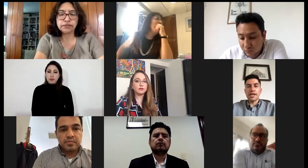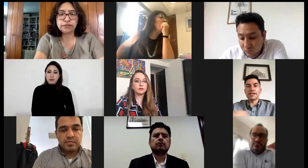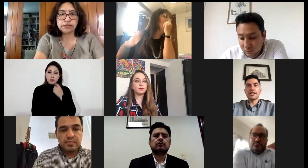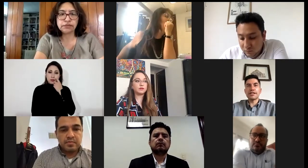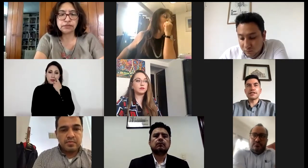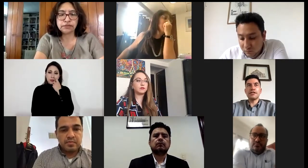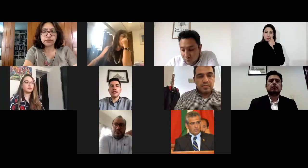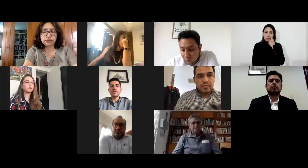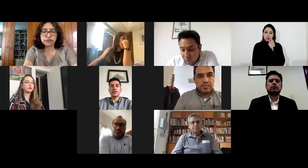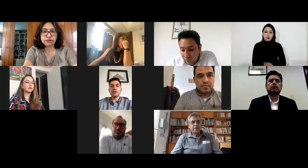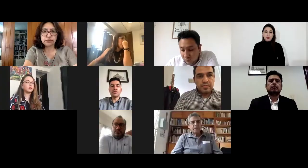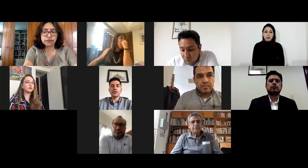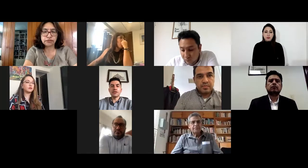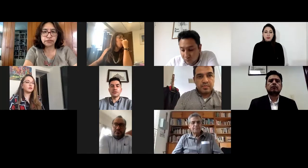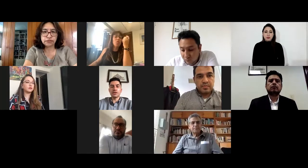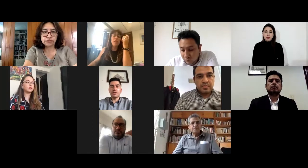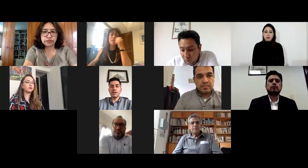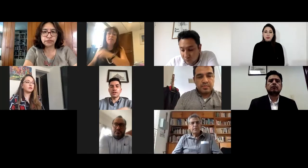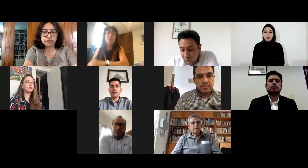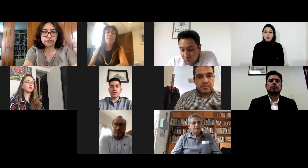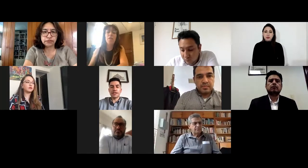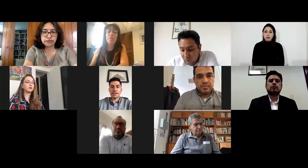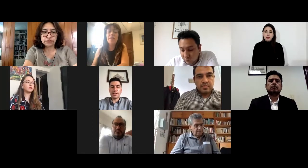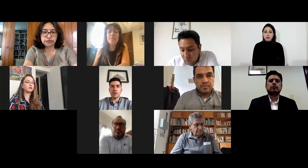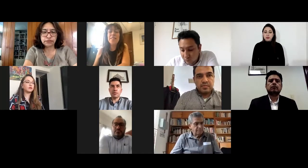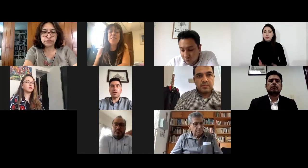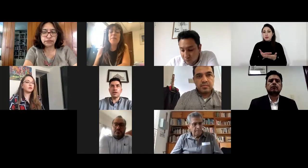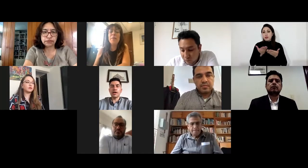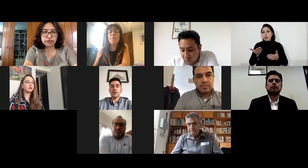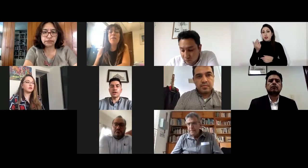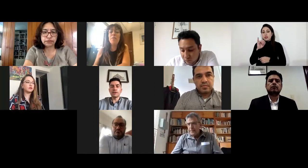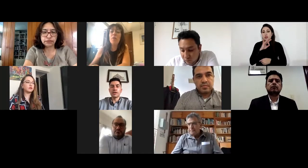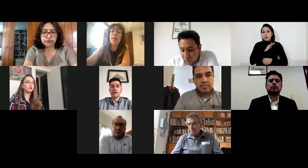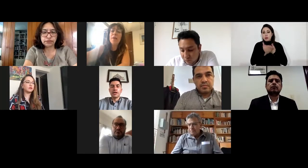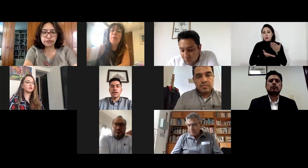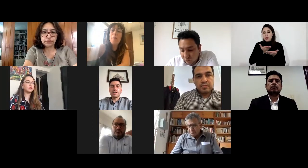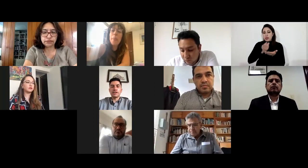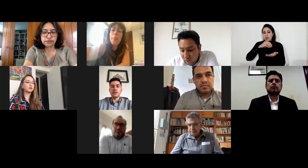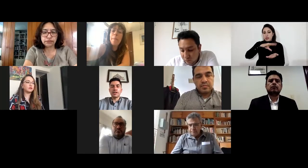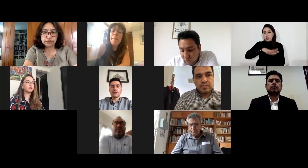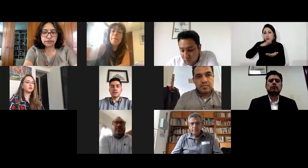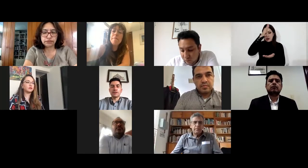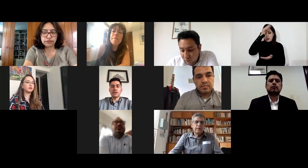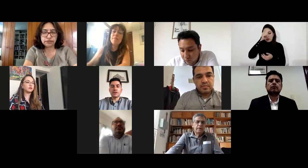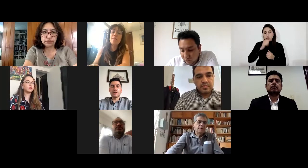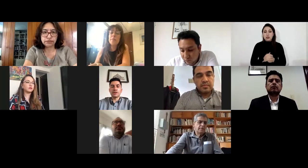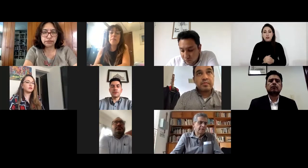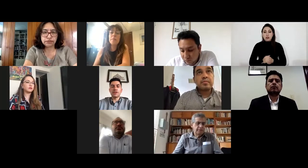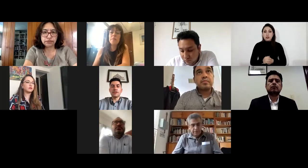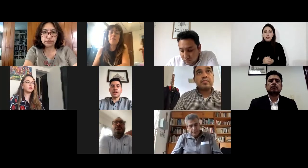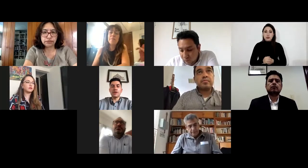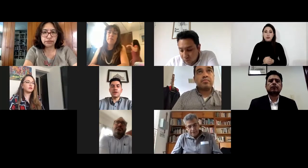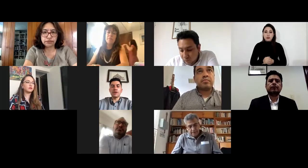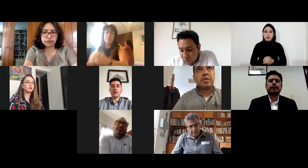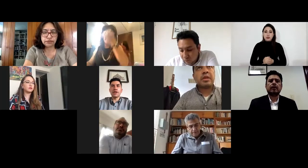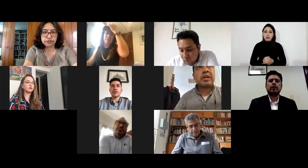Muchas gracias. En tal virtud, bueno, estos son los términos en los que se está proponiendo el acuerdo. Si sobre estos resolutivos